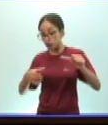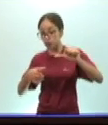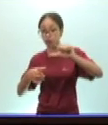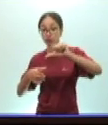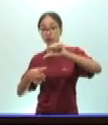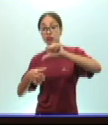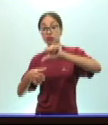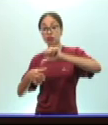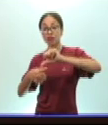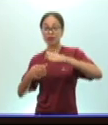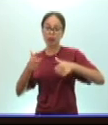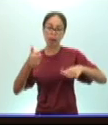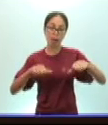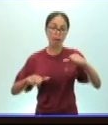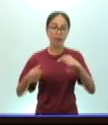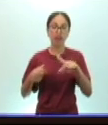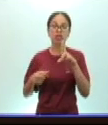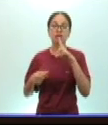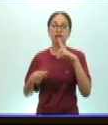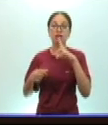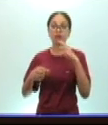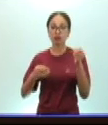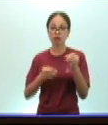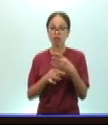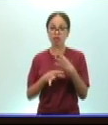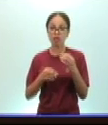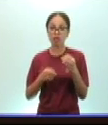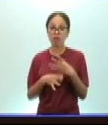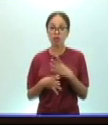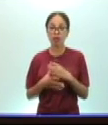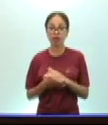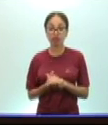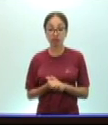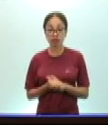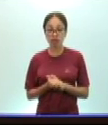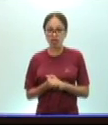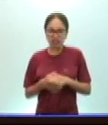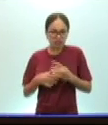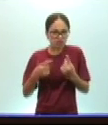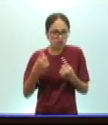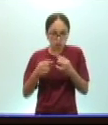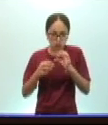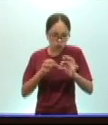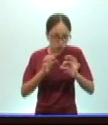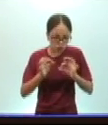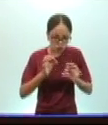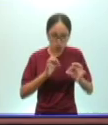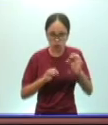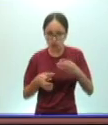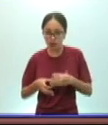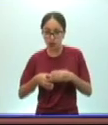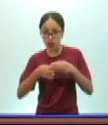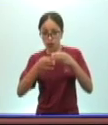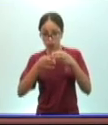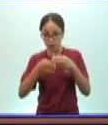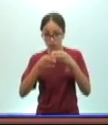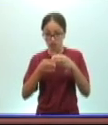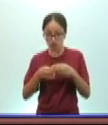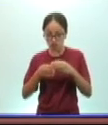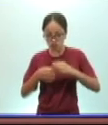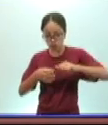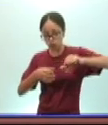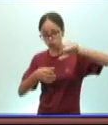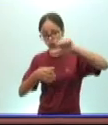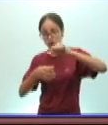esta mezcla de agua y poliespuma. Si nos quedan partículas de poliespuma en el vaso de precipitado,